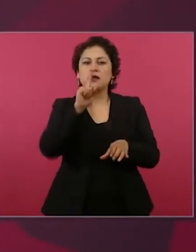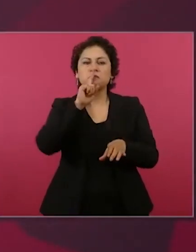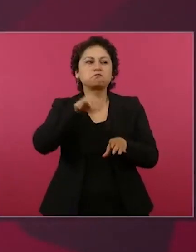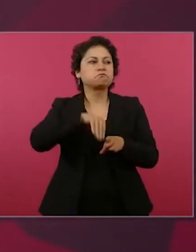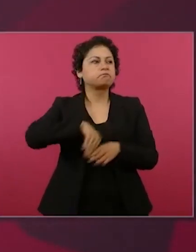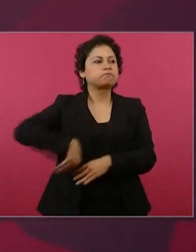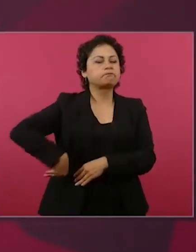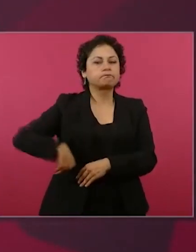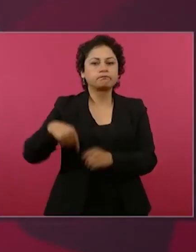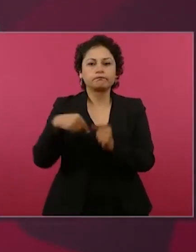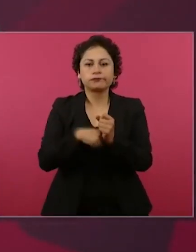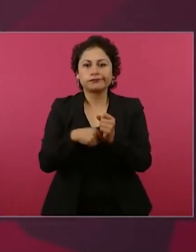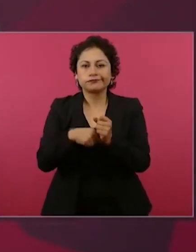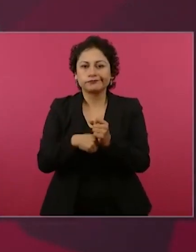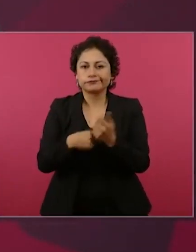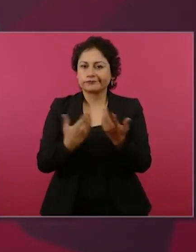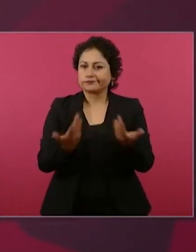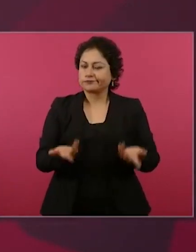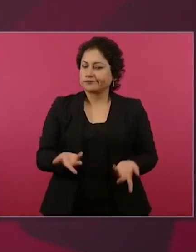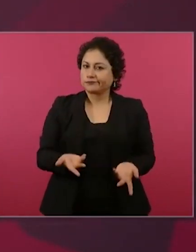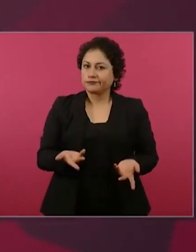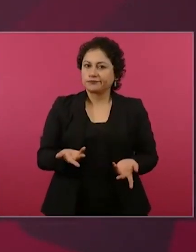es bueno